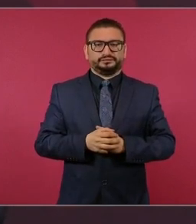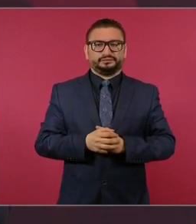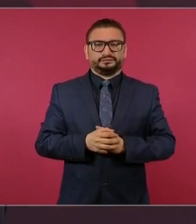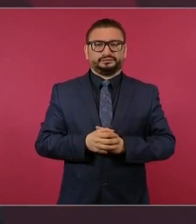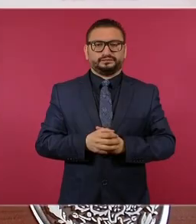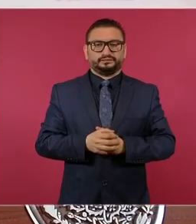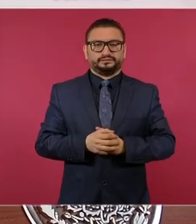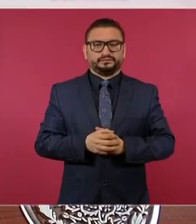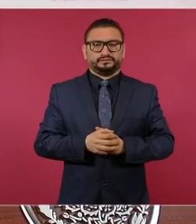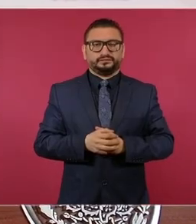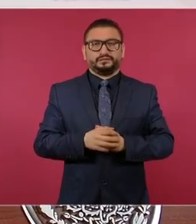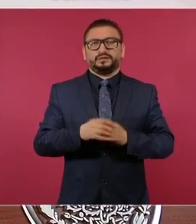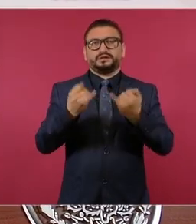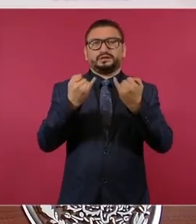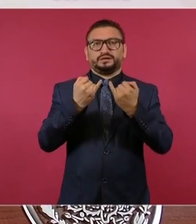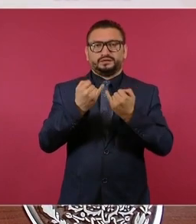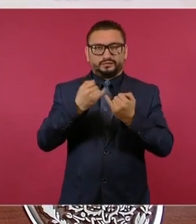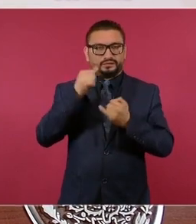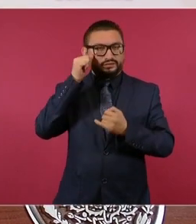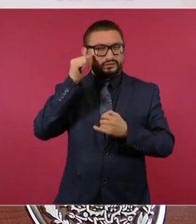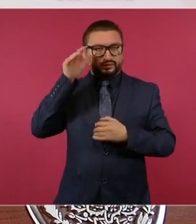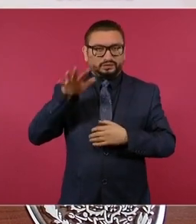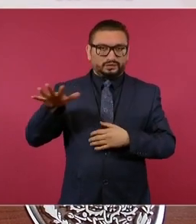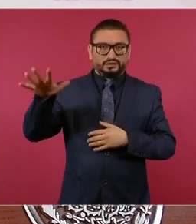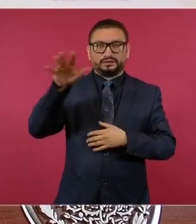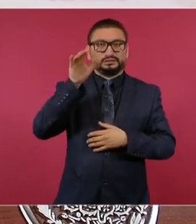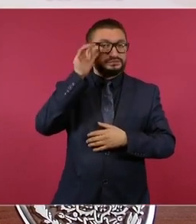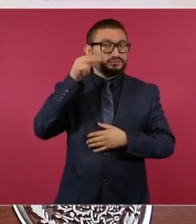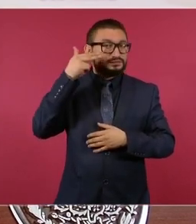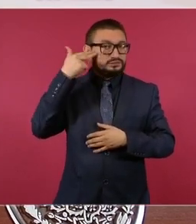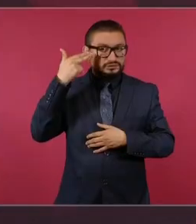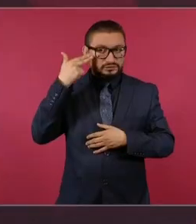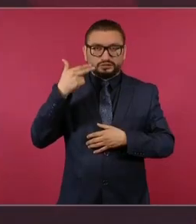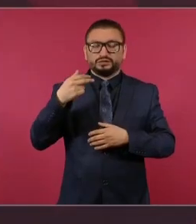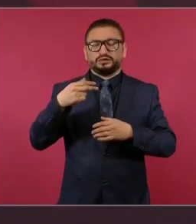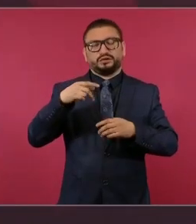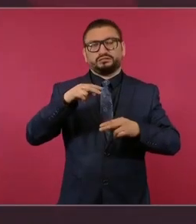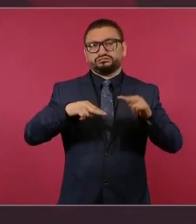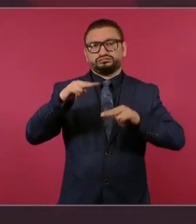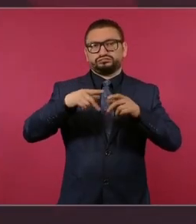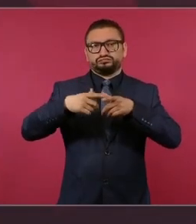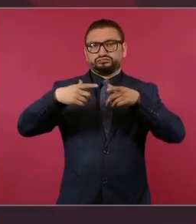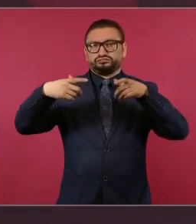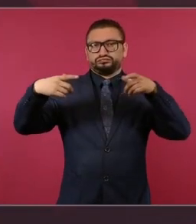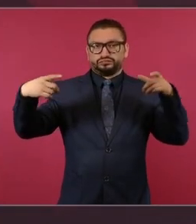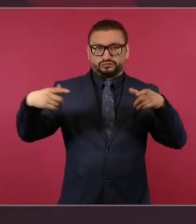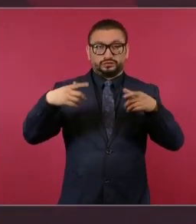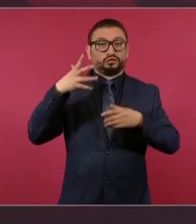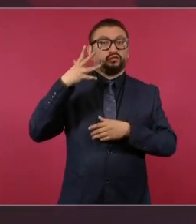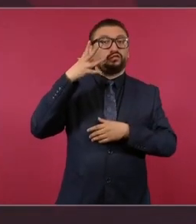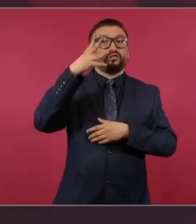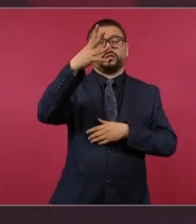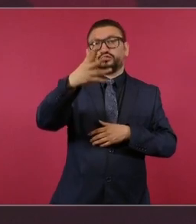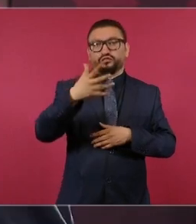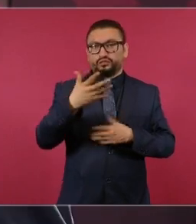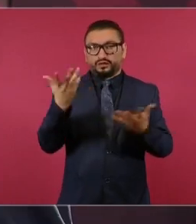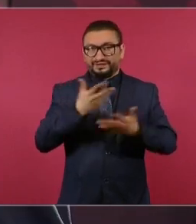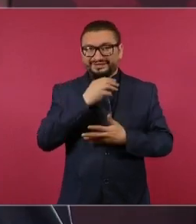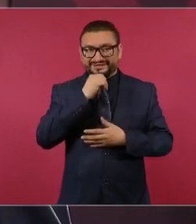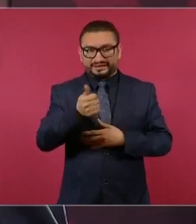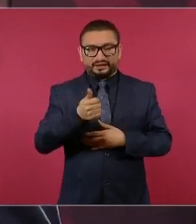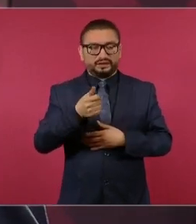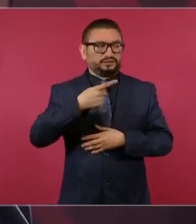ante el crecimiento de Asia y sobre todo de China, para el mediano o largo plazo, si no se hace nada